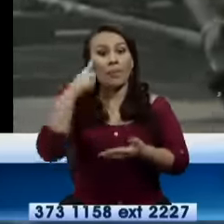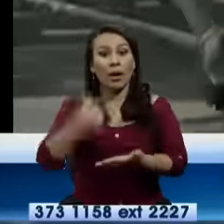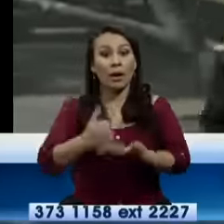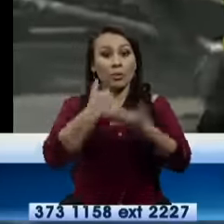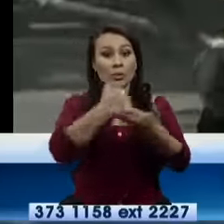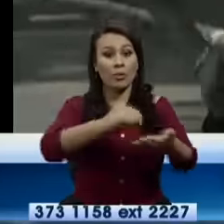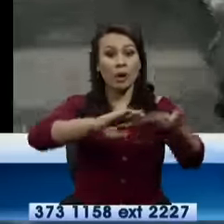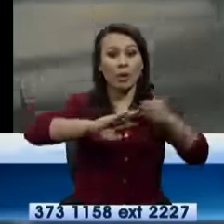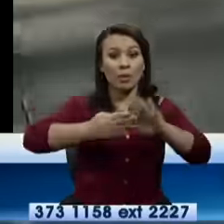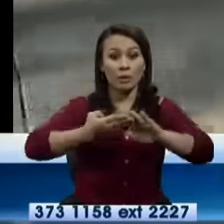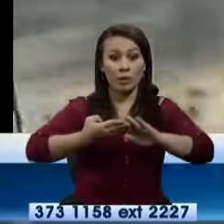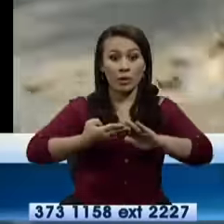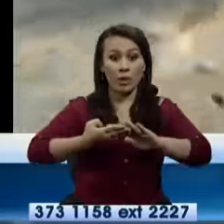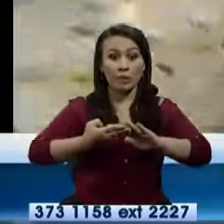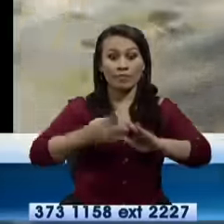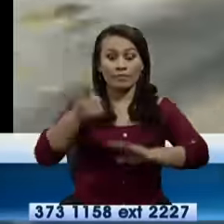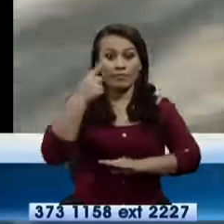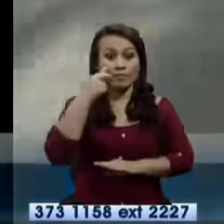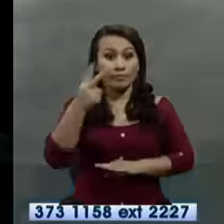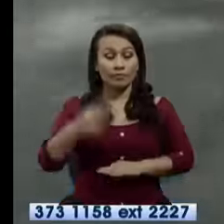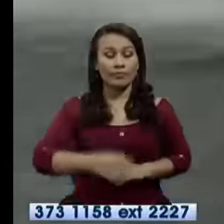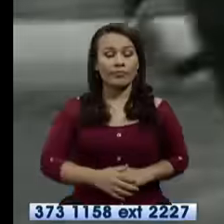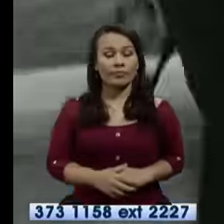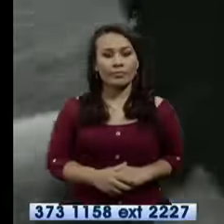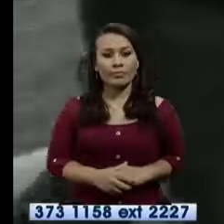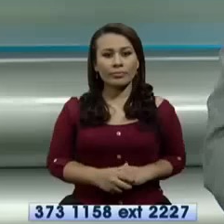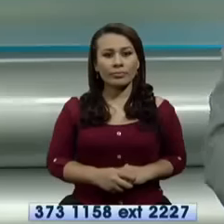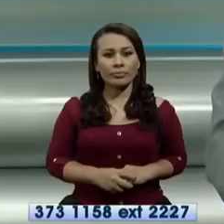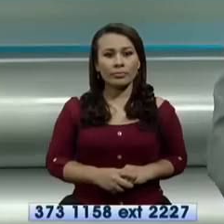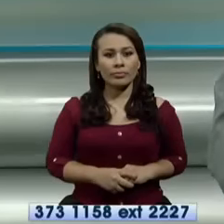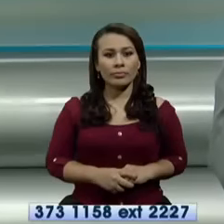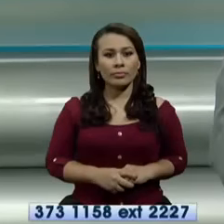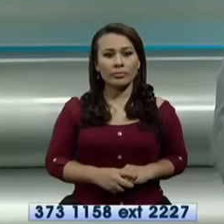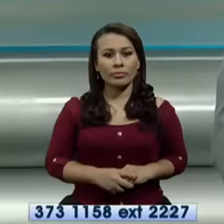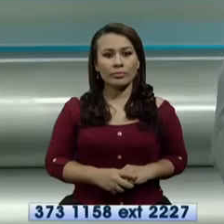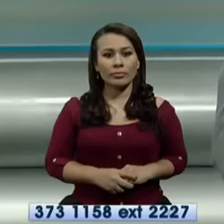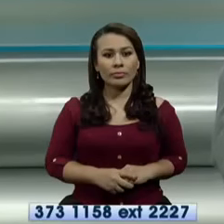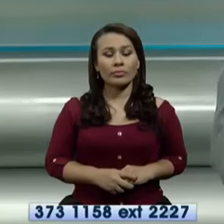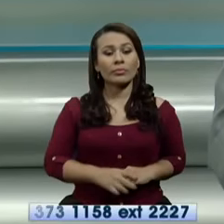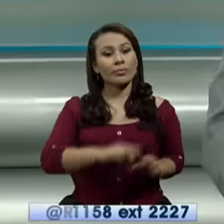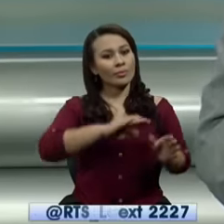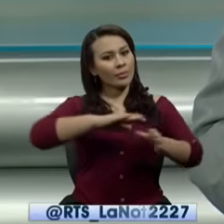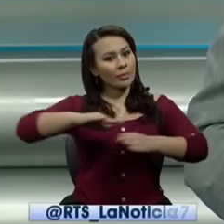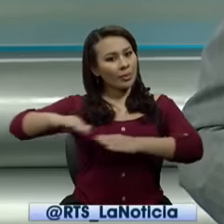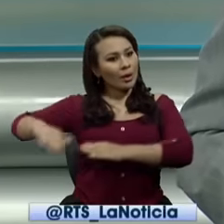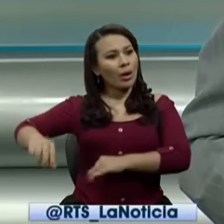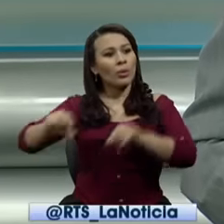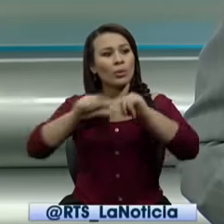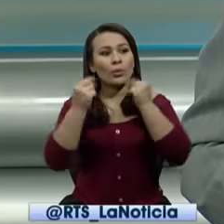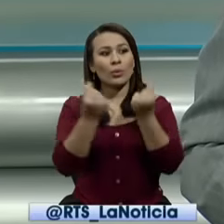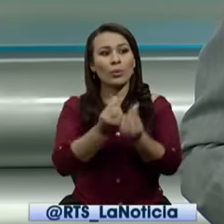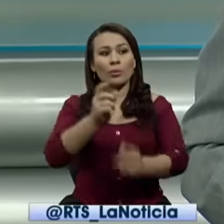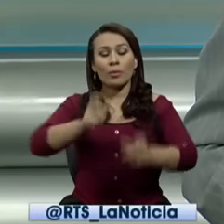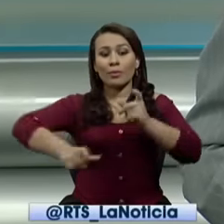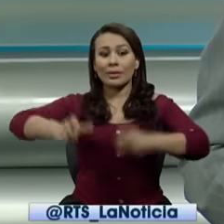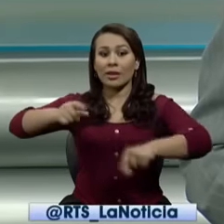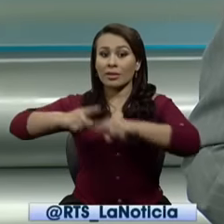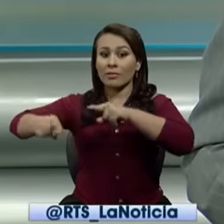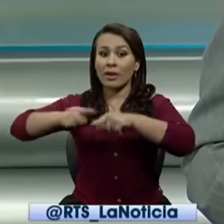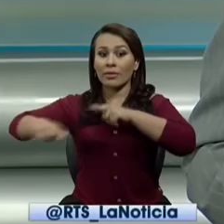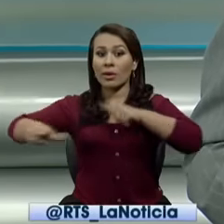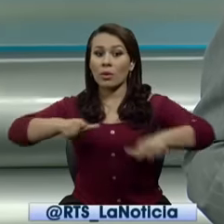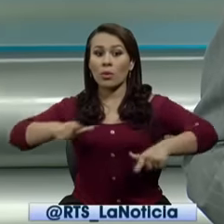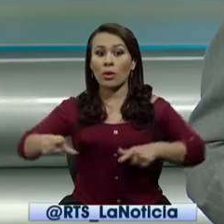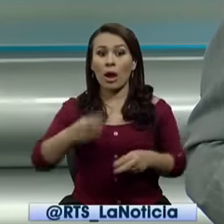la comunidad informó roselena vascon bueno y un grupo de habitantes de algunos sectores de la